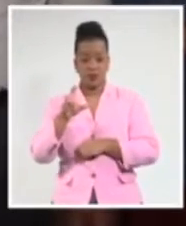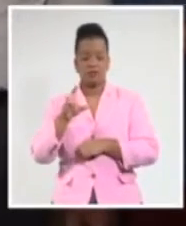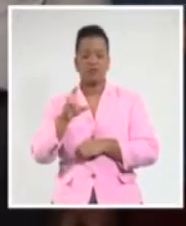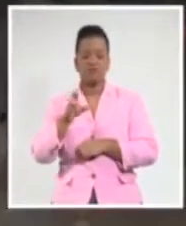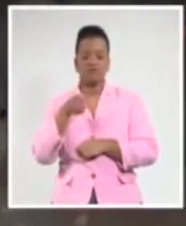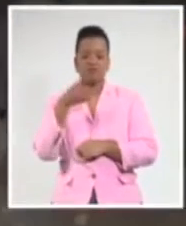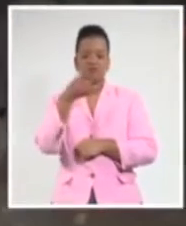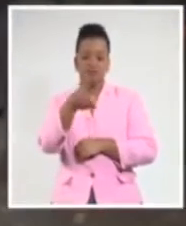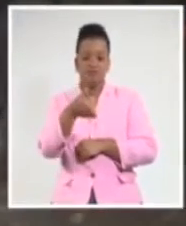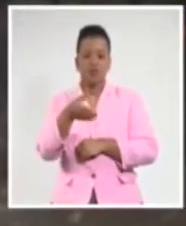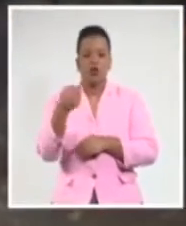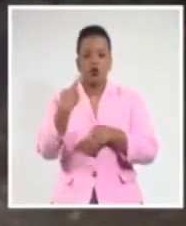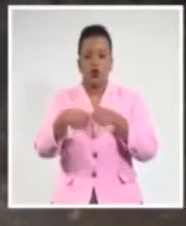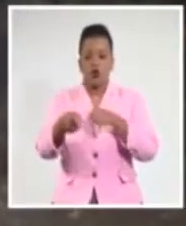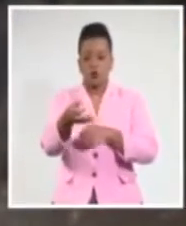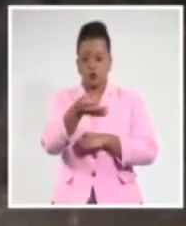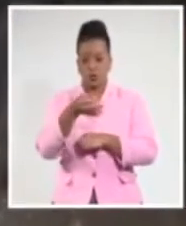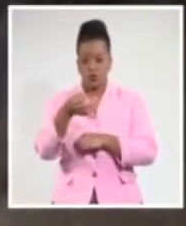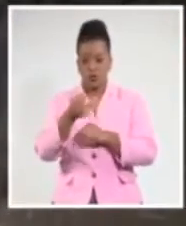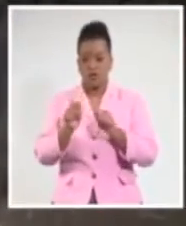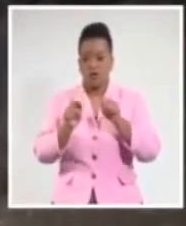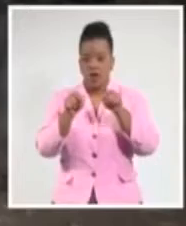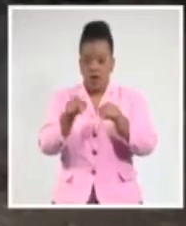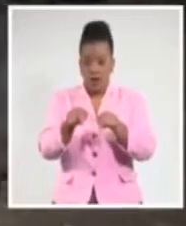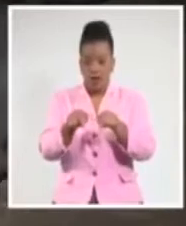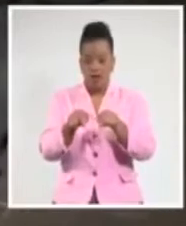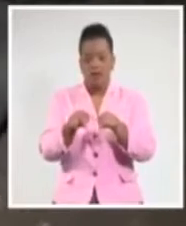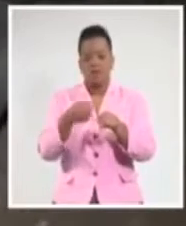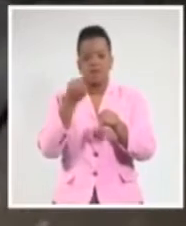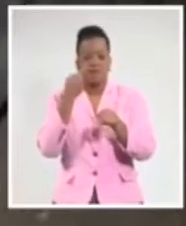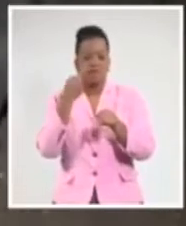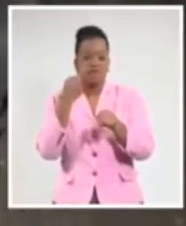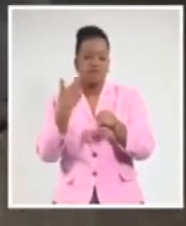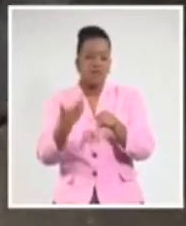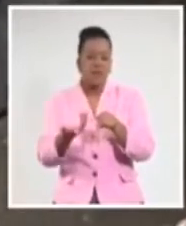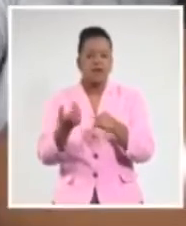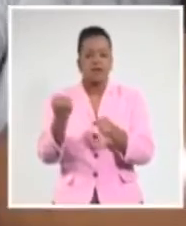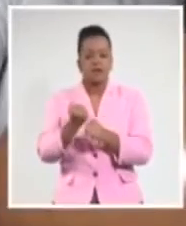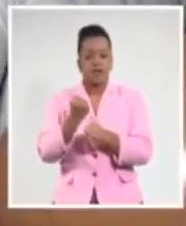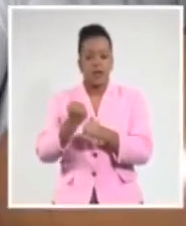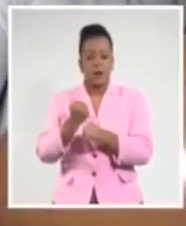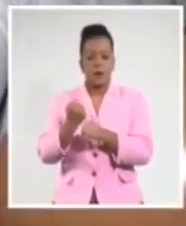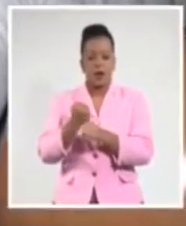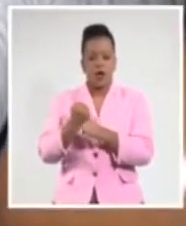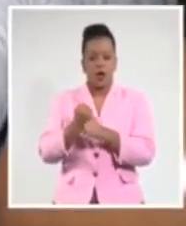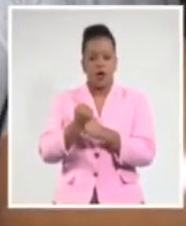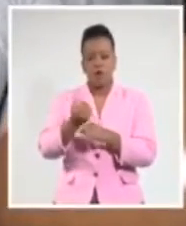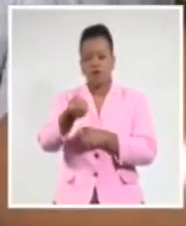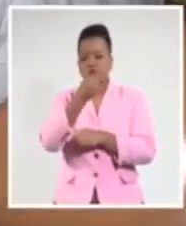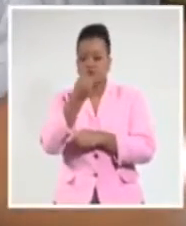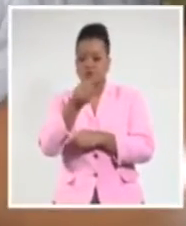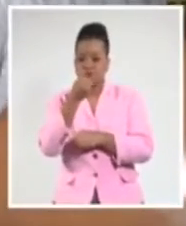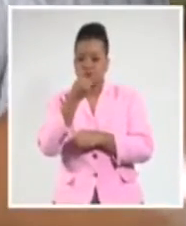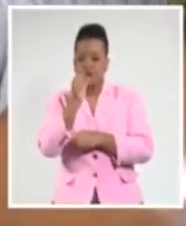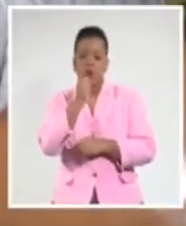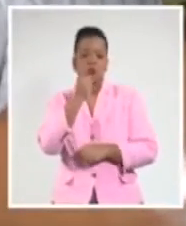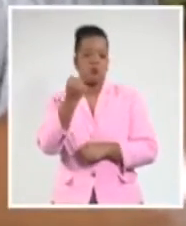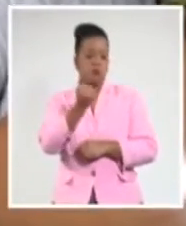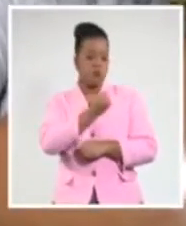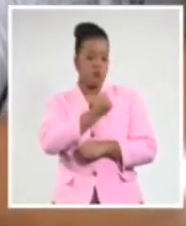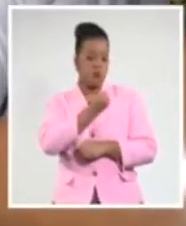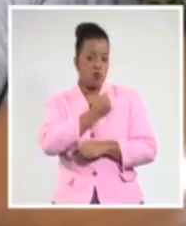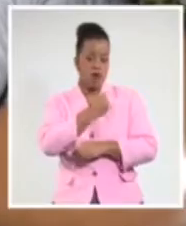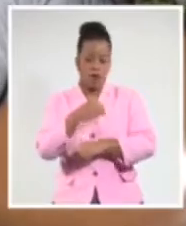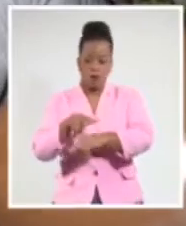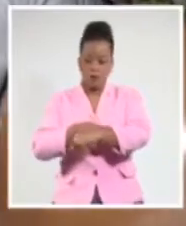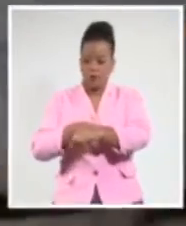Santa Cruz, también en Yaguajay, sitio en el que conoció sobre el trabajo de esta unidad de cría y ceba de cerdos de Capa Oscura,